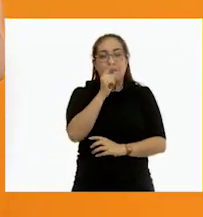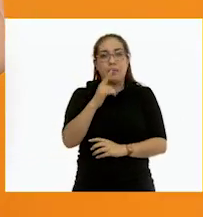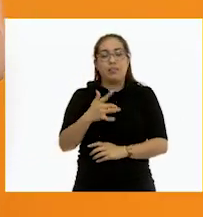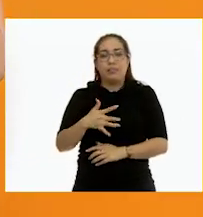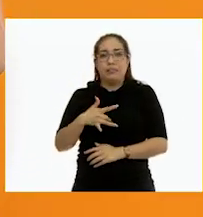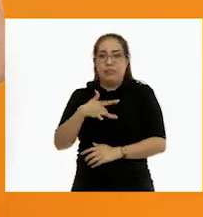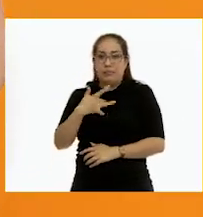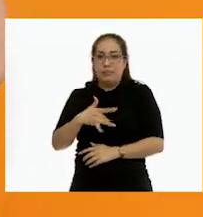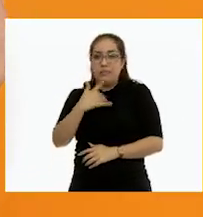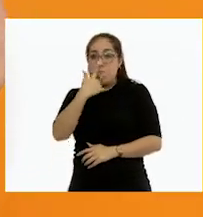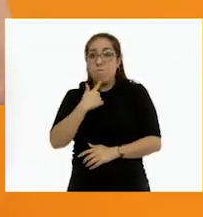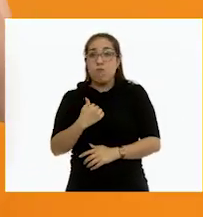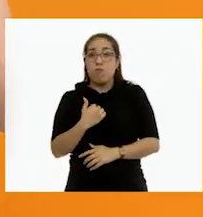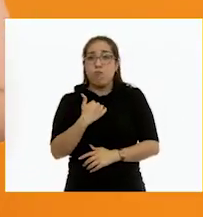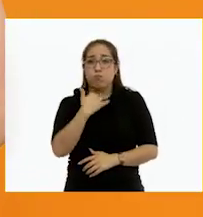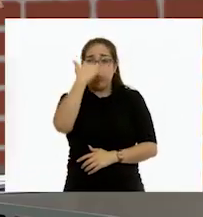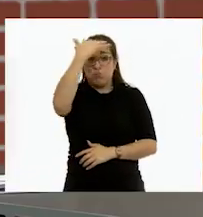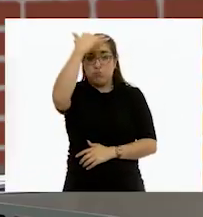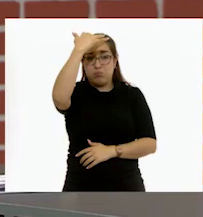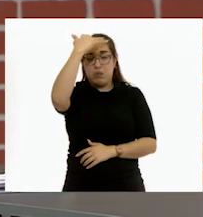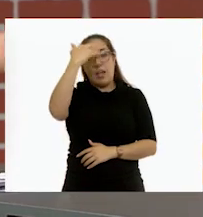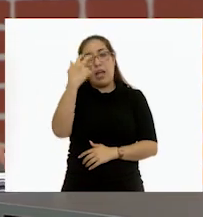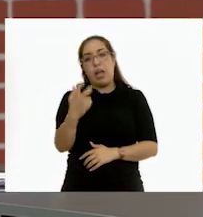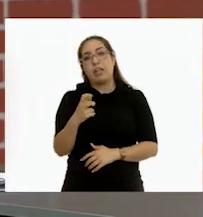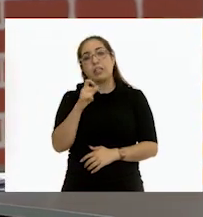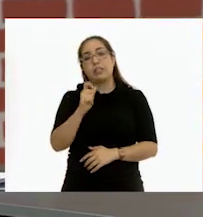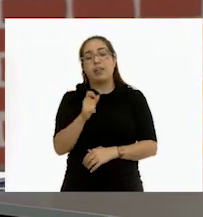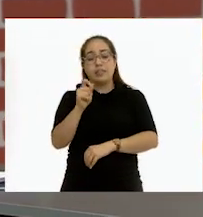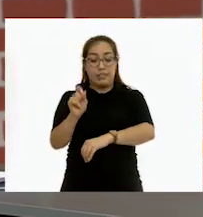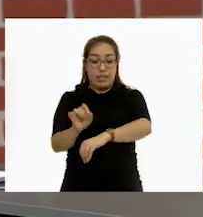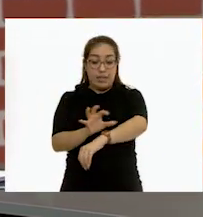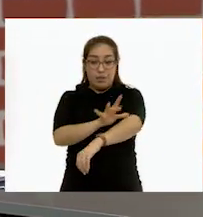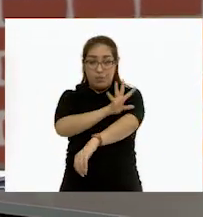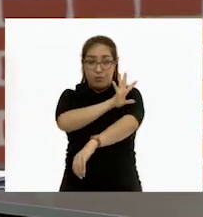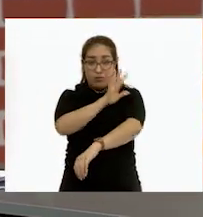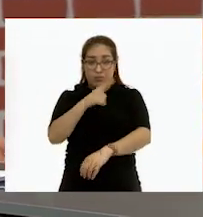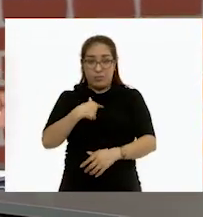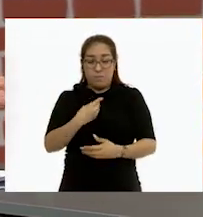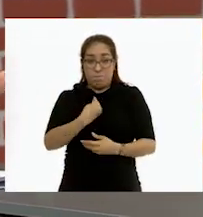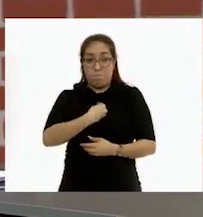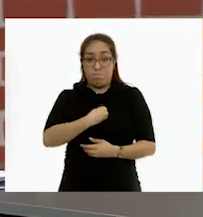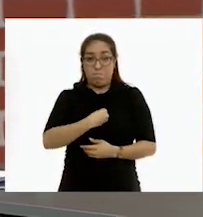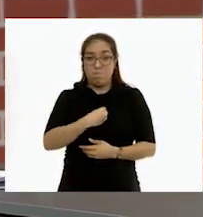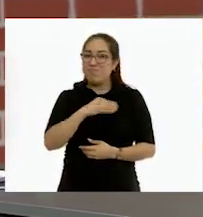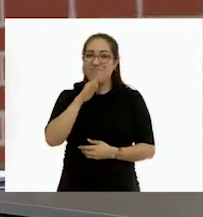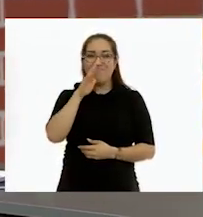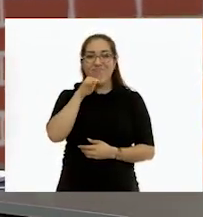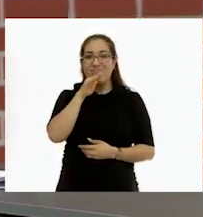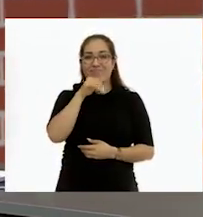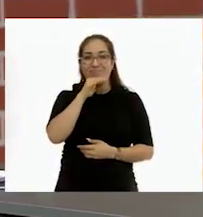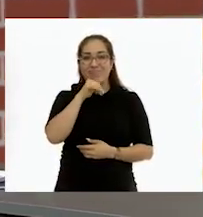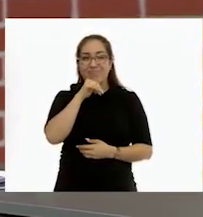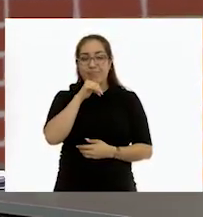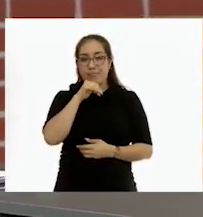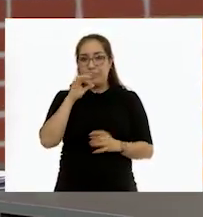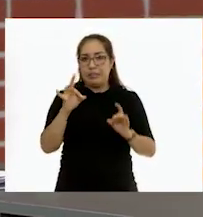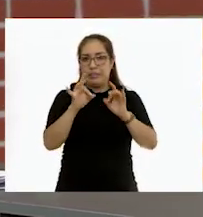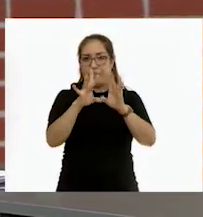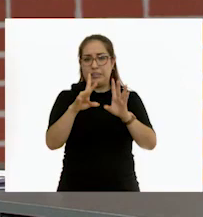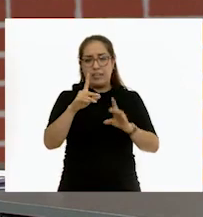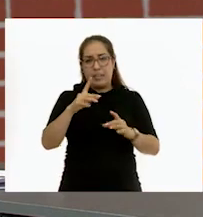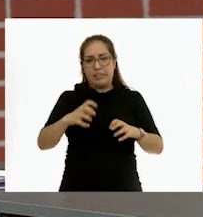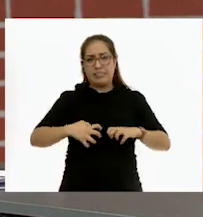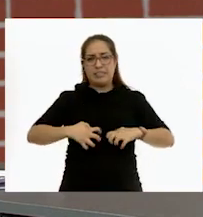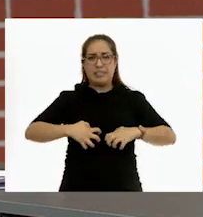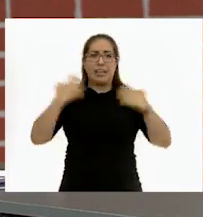Te sonrojas. Es o sea, son emociones que no puedes evitar. Y también cuando te enojas, pues te pones todo colorado,